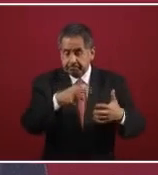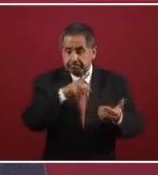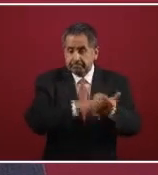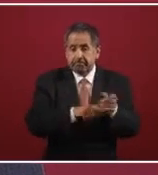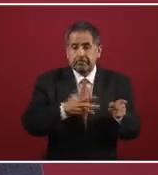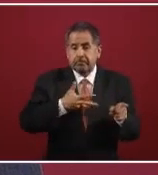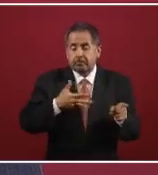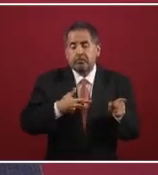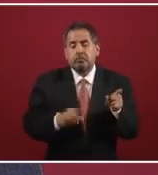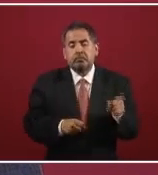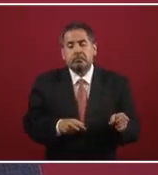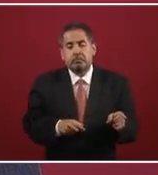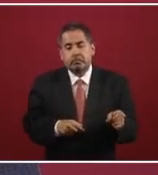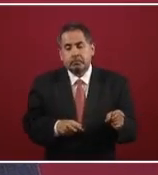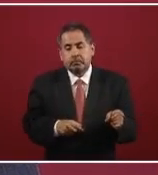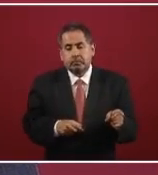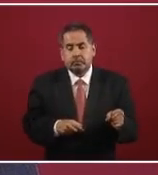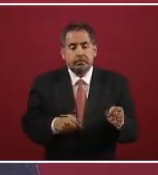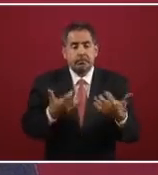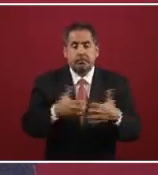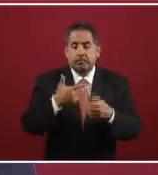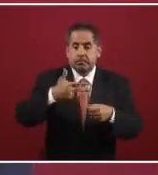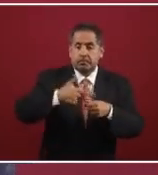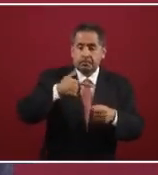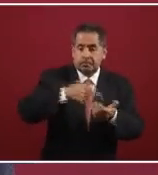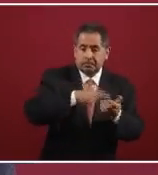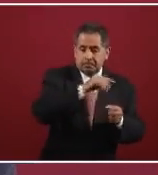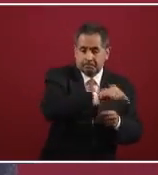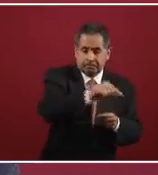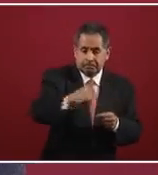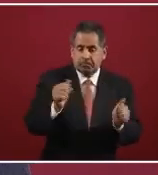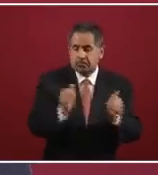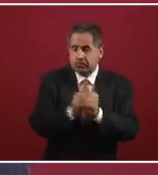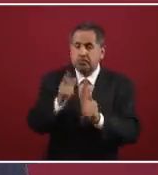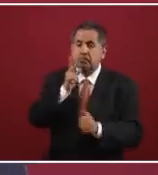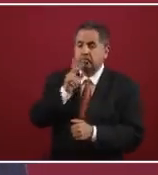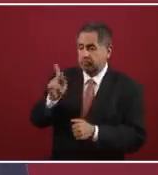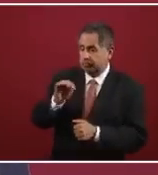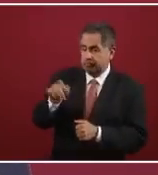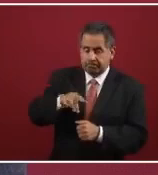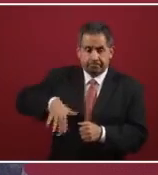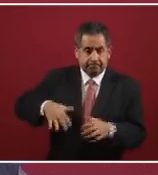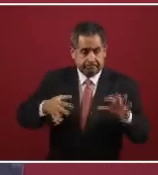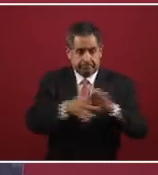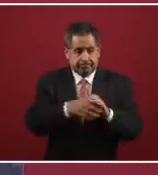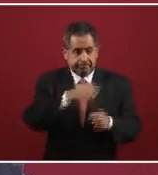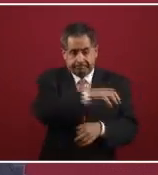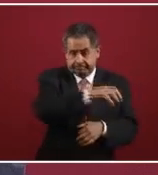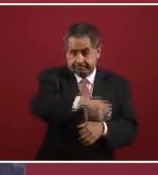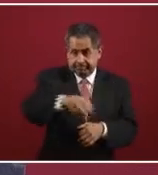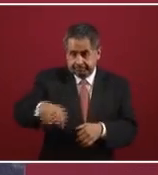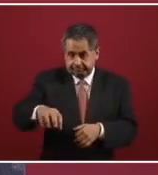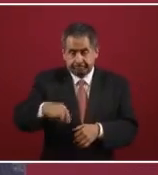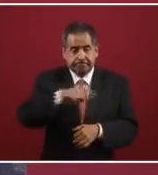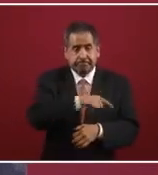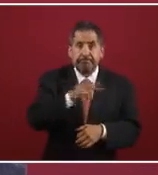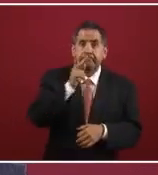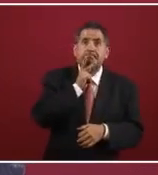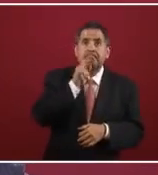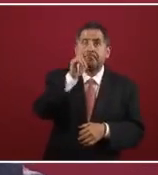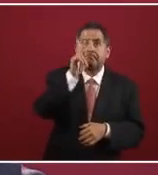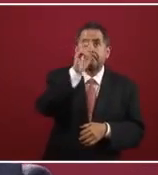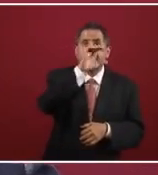tiene estaciones de servicio bajo la franquicia pemex como lo mencioné y con la franquicia pemex